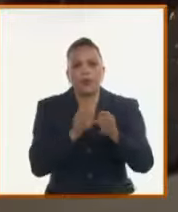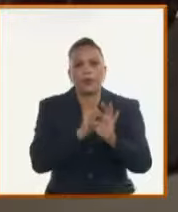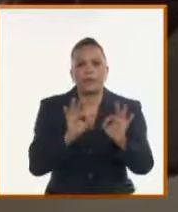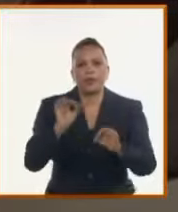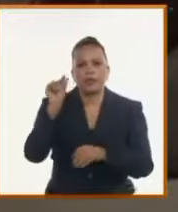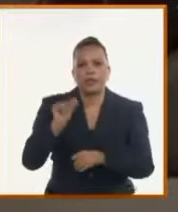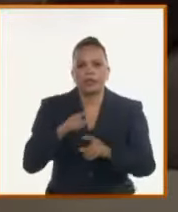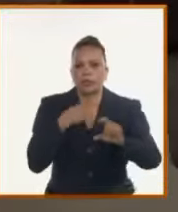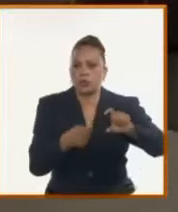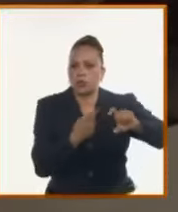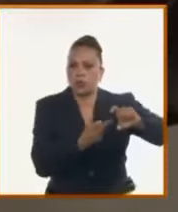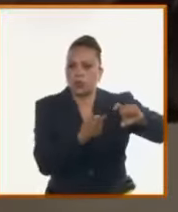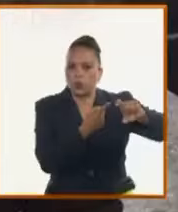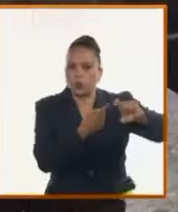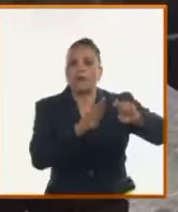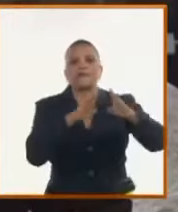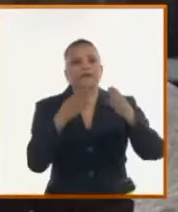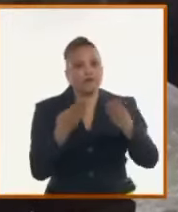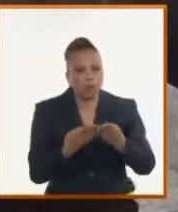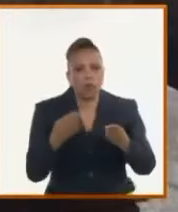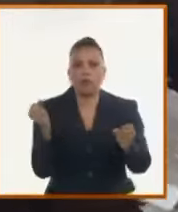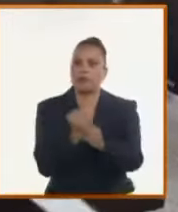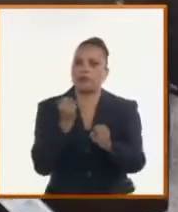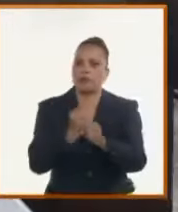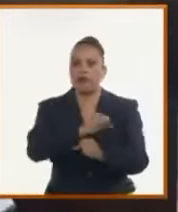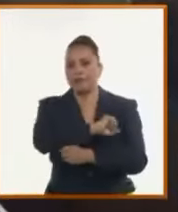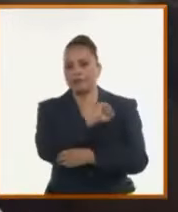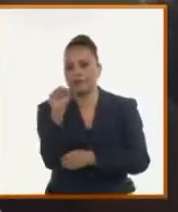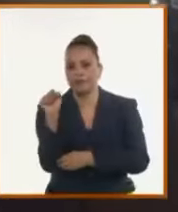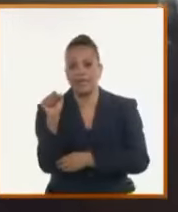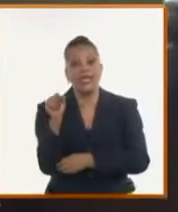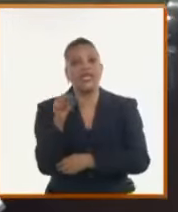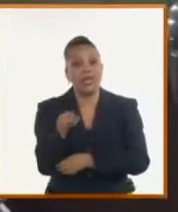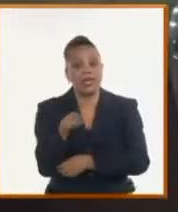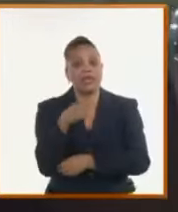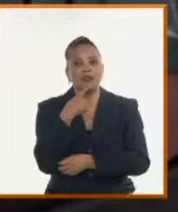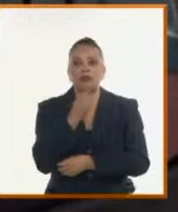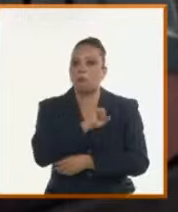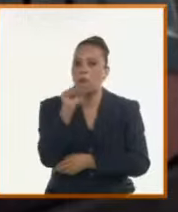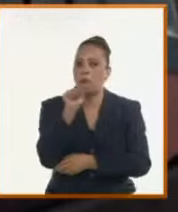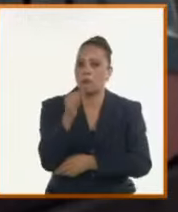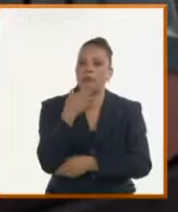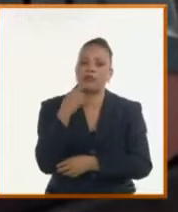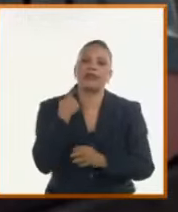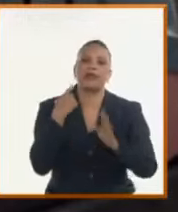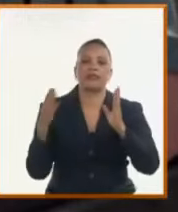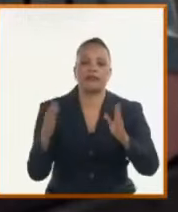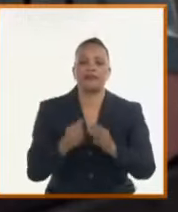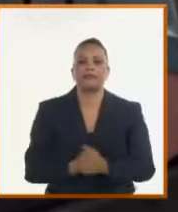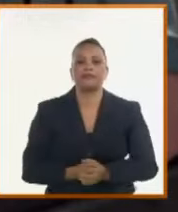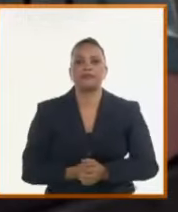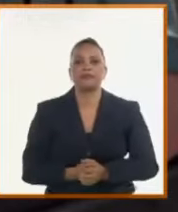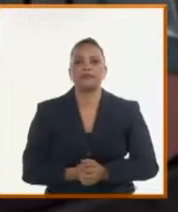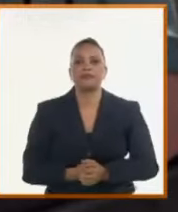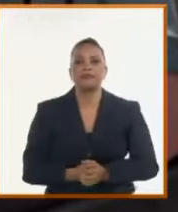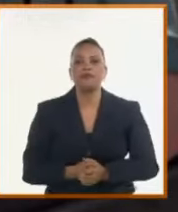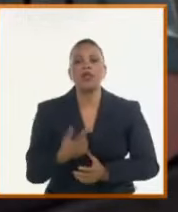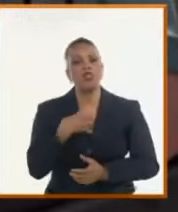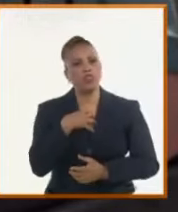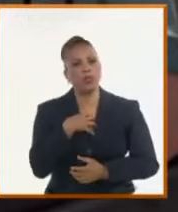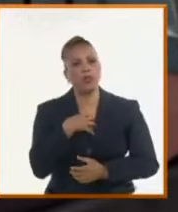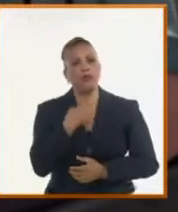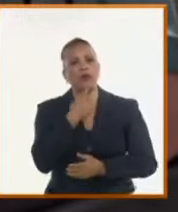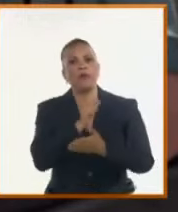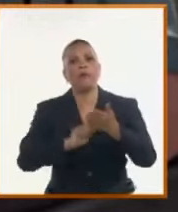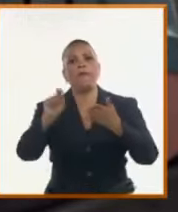los Nero se hizo ese trabajo se logró el trabajo y tuvo bastante éxito en este año nosotros tenemos un plan de de